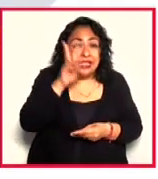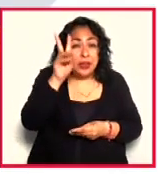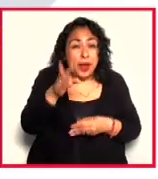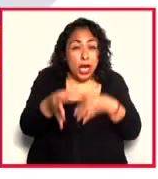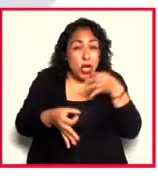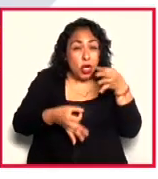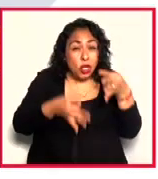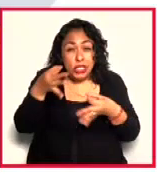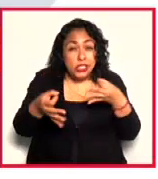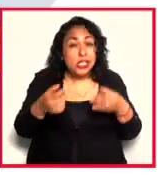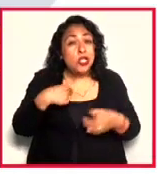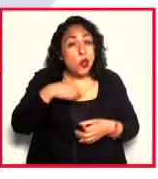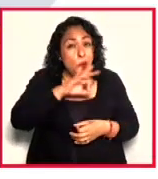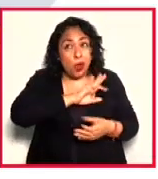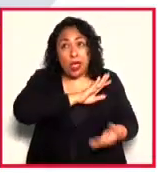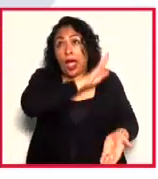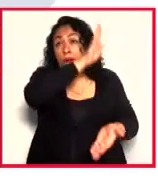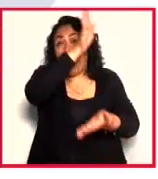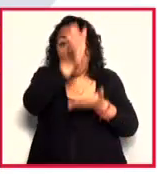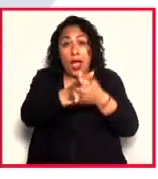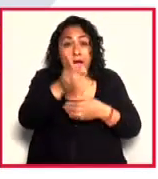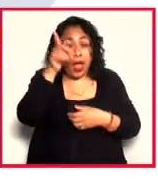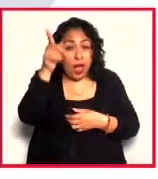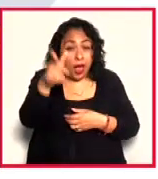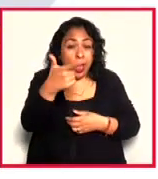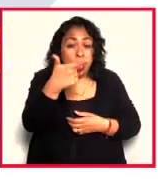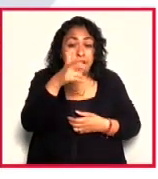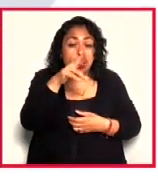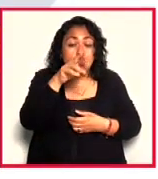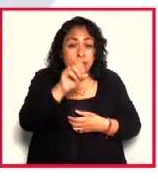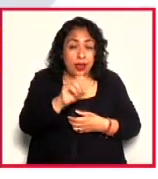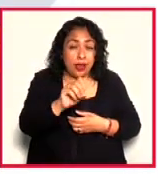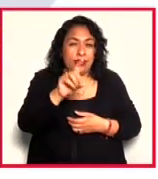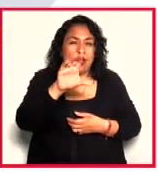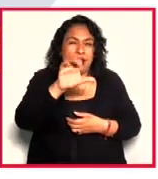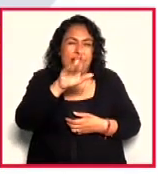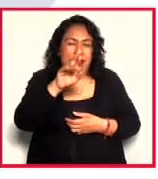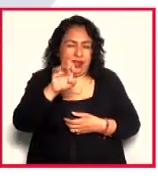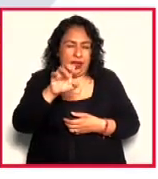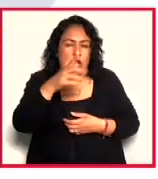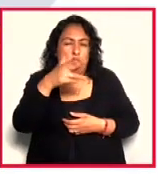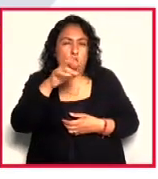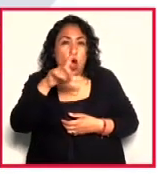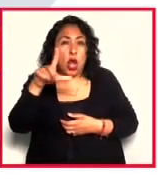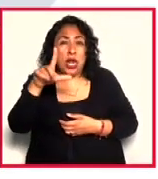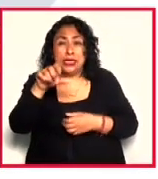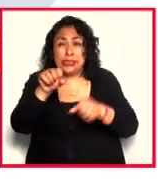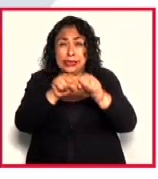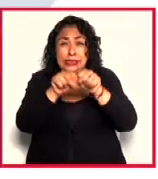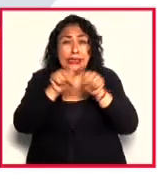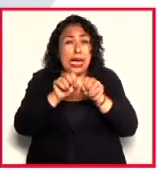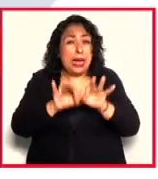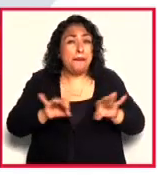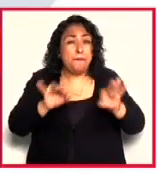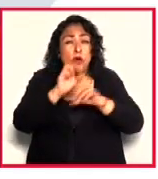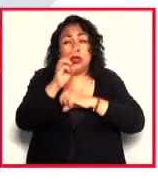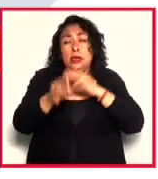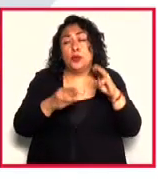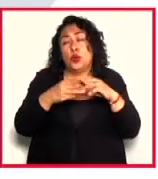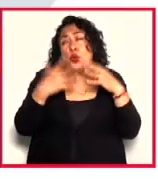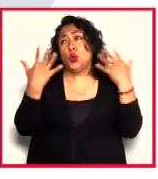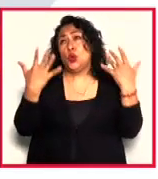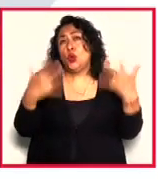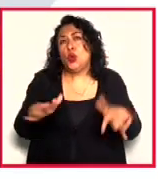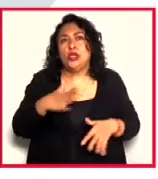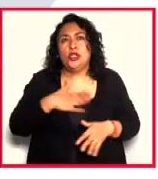que podría ir a tocar al gran Carnegie Hall, como lo mencionas tú, una de las salas más importantes del mundo, pues me sentí muy feliz,